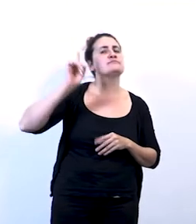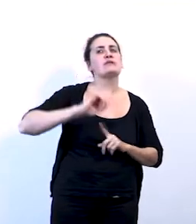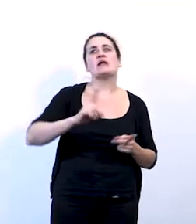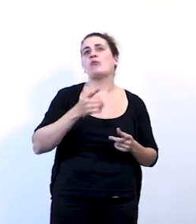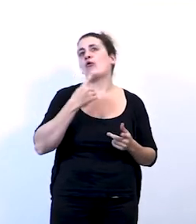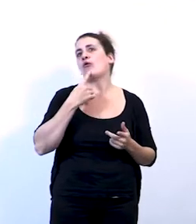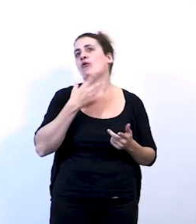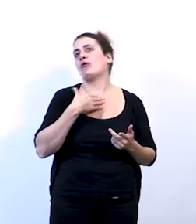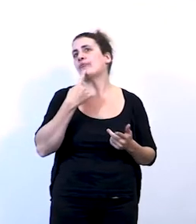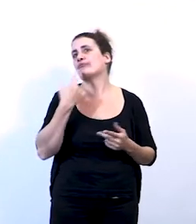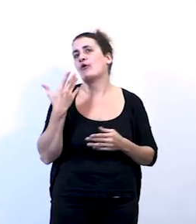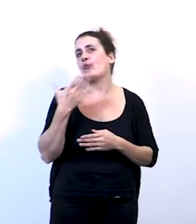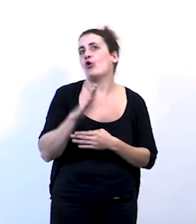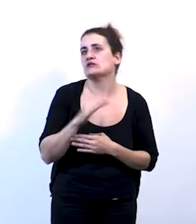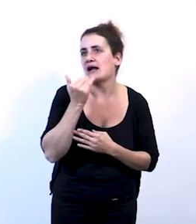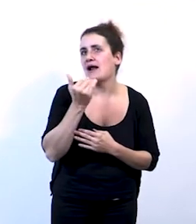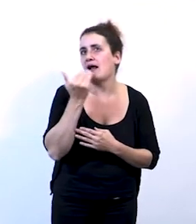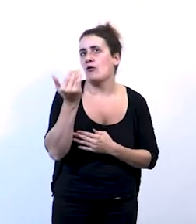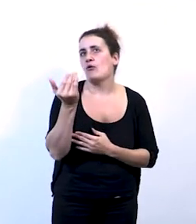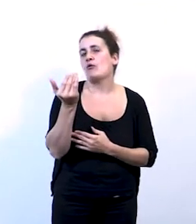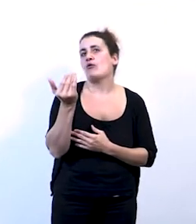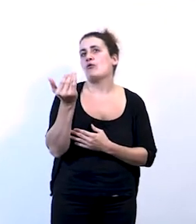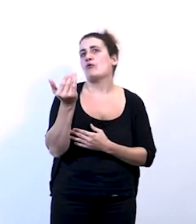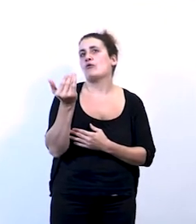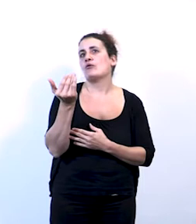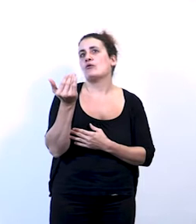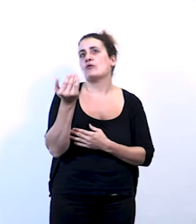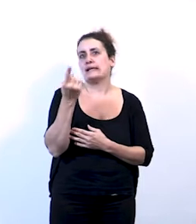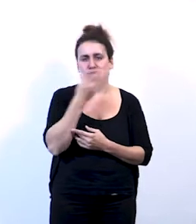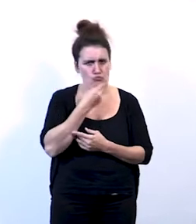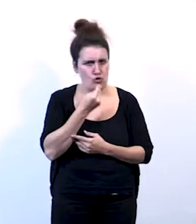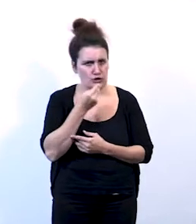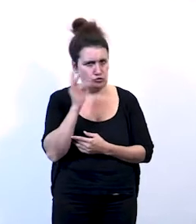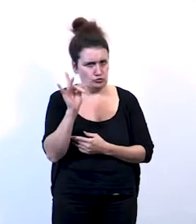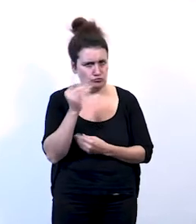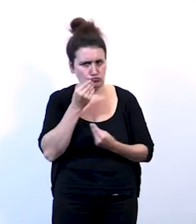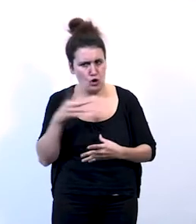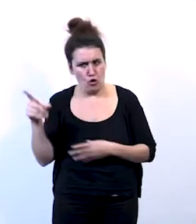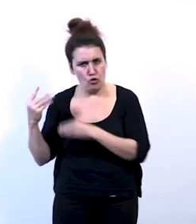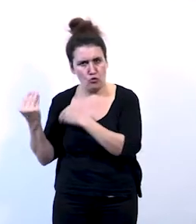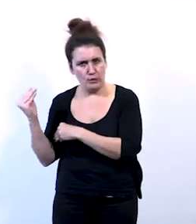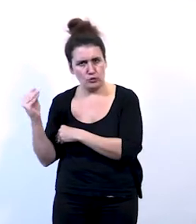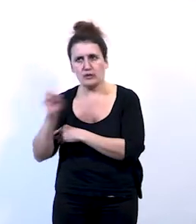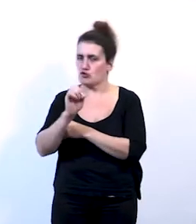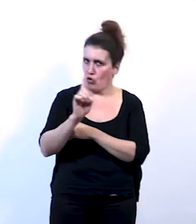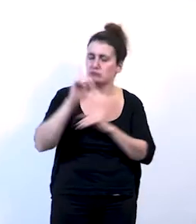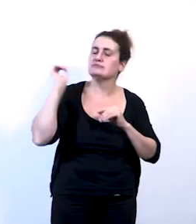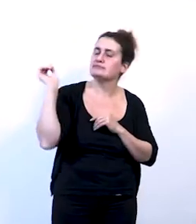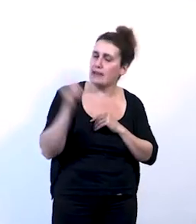sea bastante, o sea, sí que es bonito y todo está bueno con las juventudes. No,